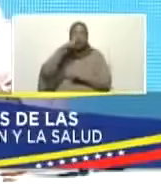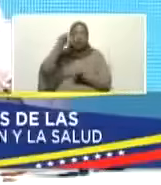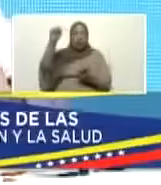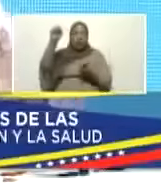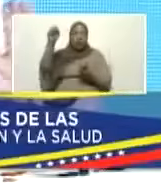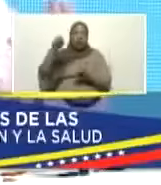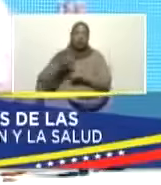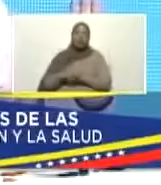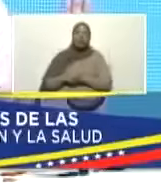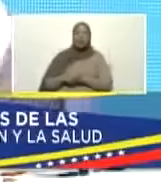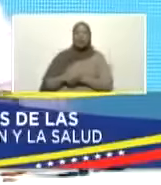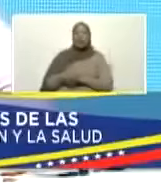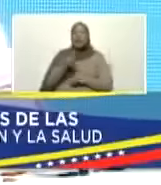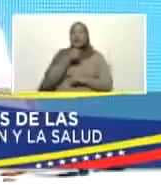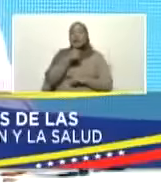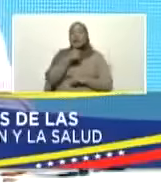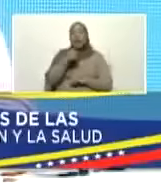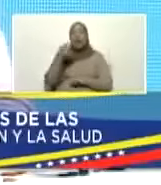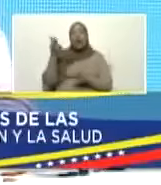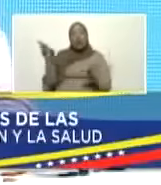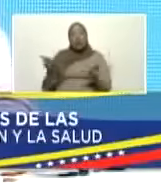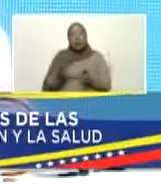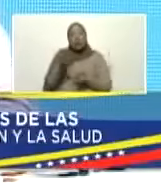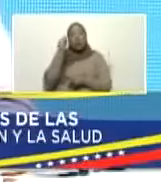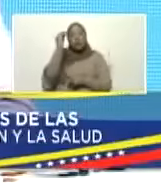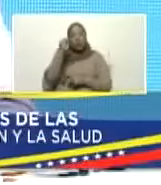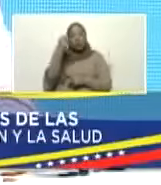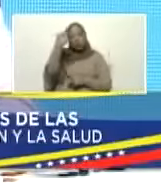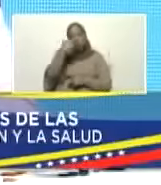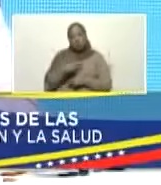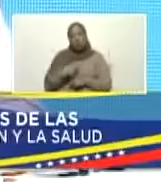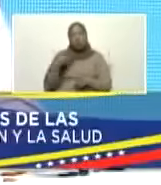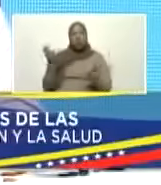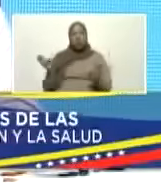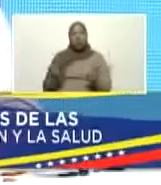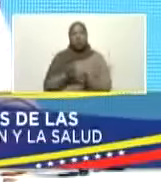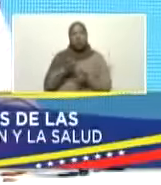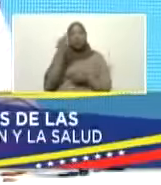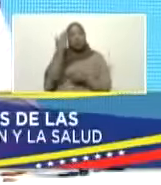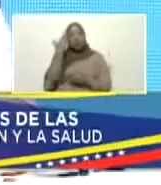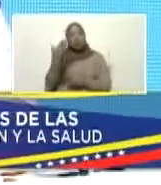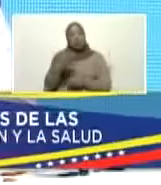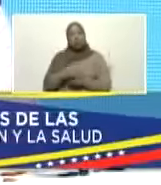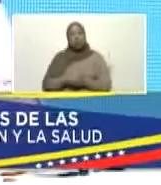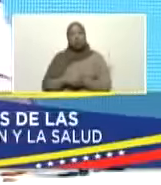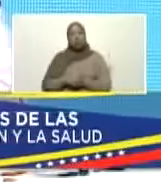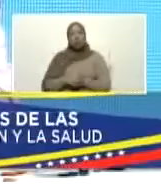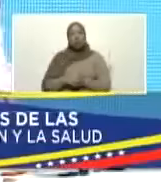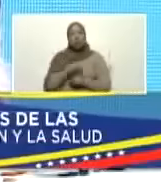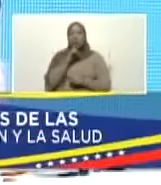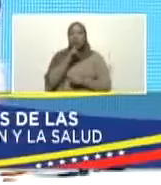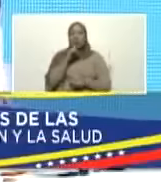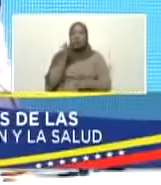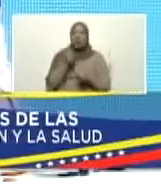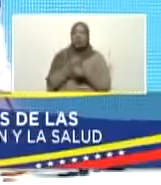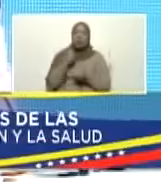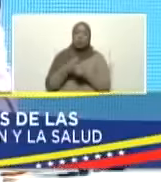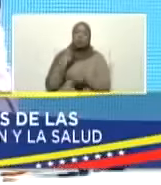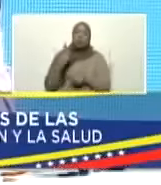Que cada quien saque sus propias conclusiones. Quiero saludar a... Hay bastantes invitados, invitadas